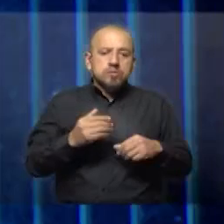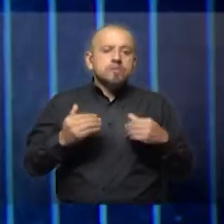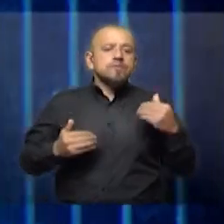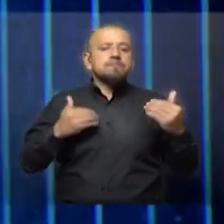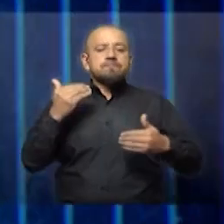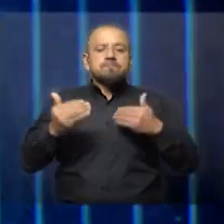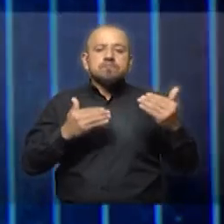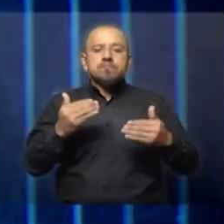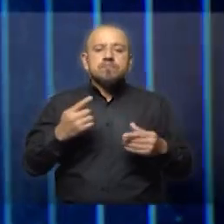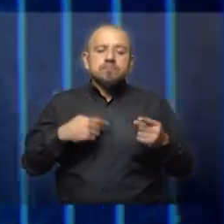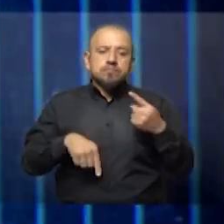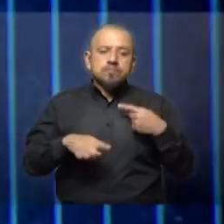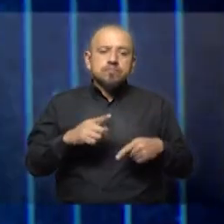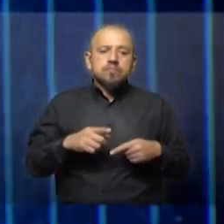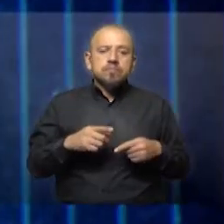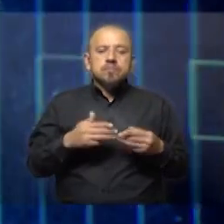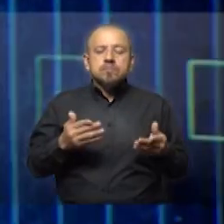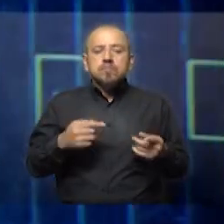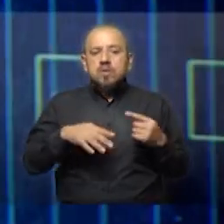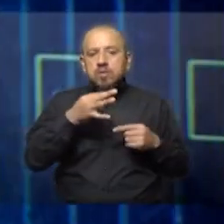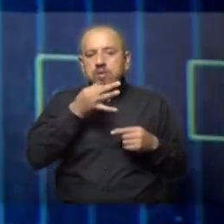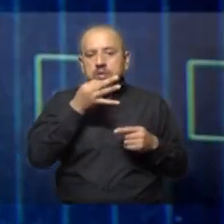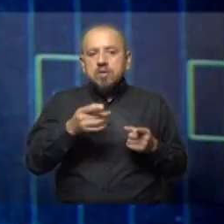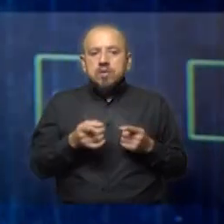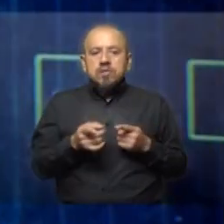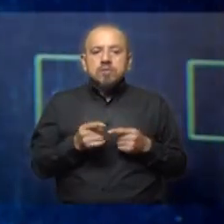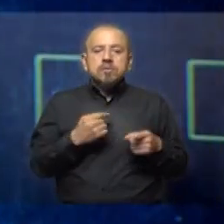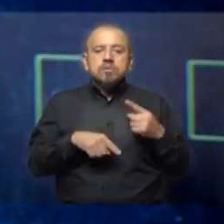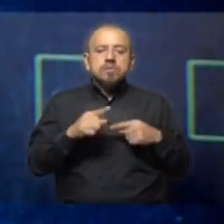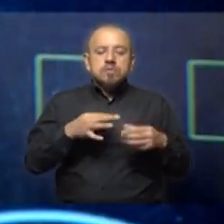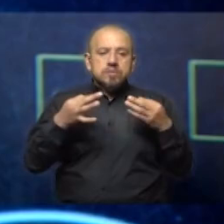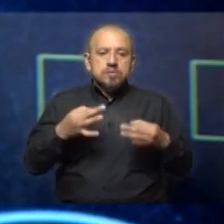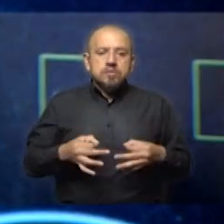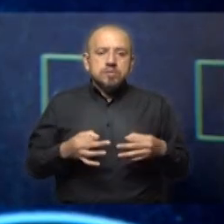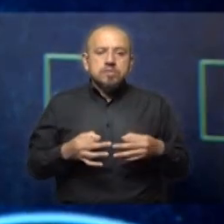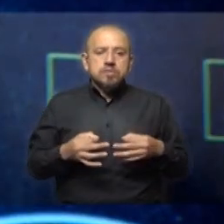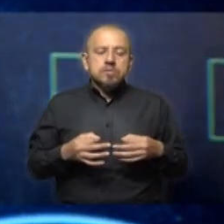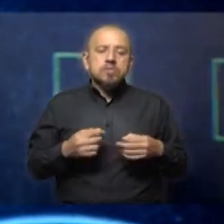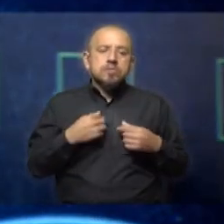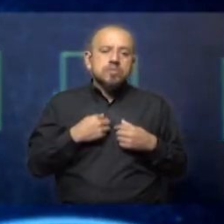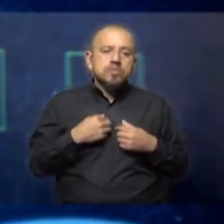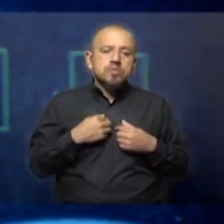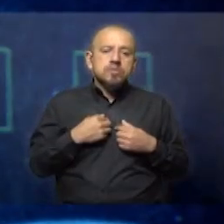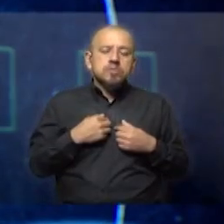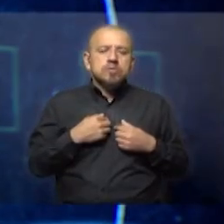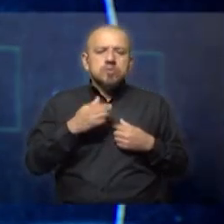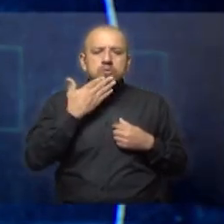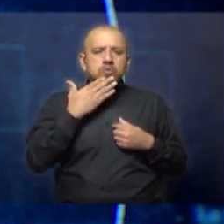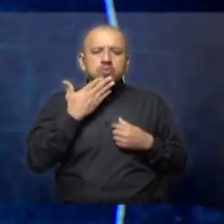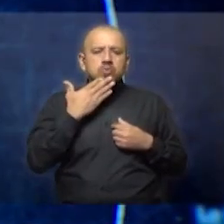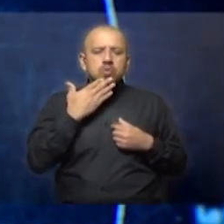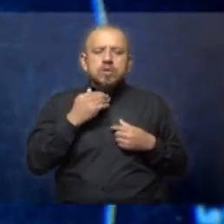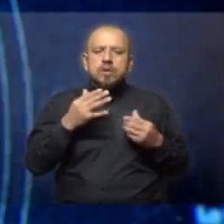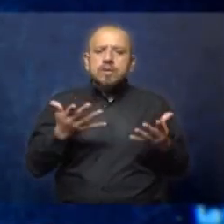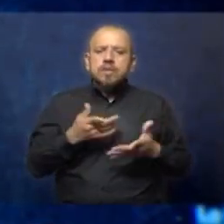con mayor dulzura con esta con estas afirmaciones pero lo cierto Es que yo Me permito dudar aún